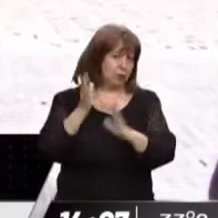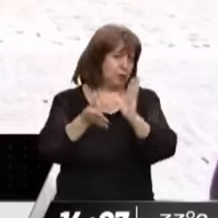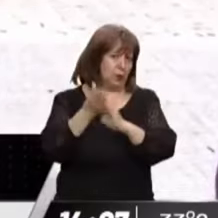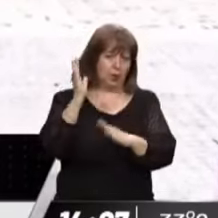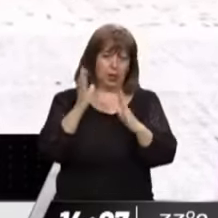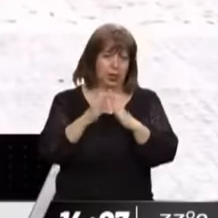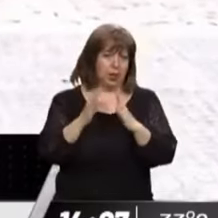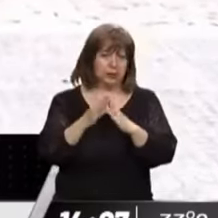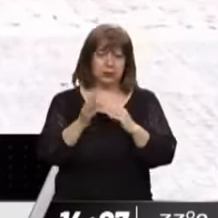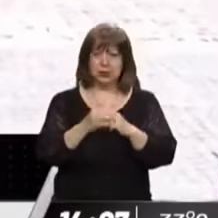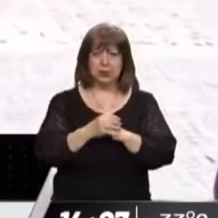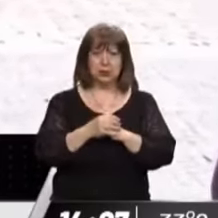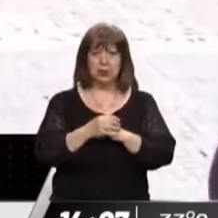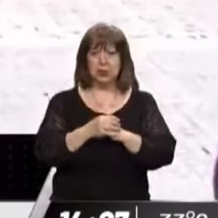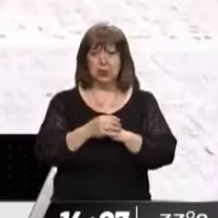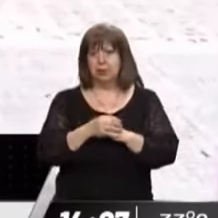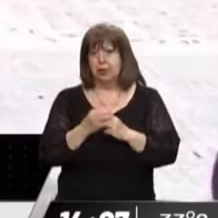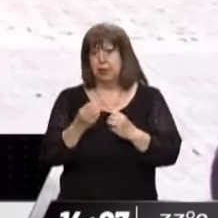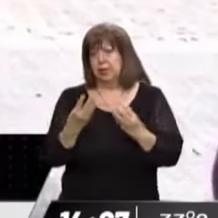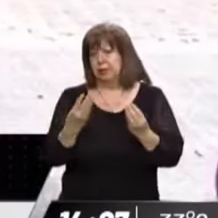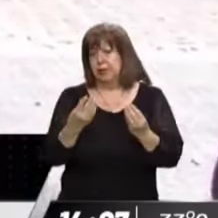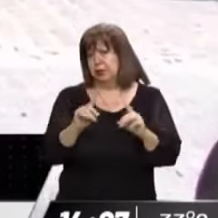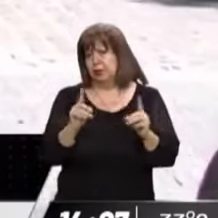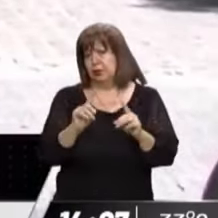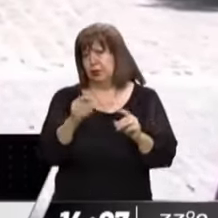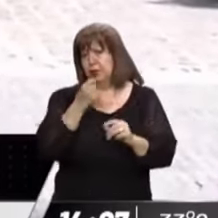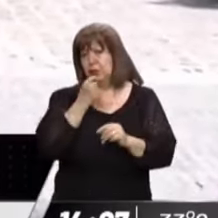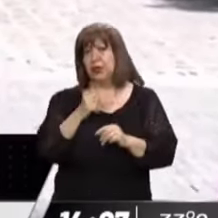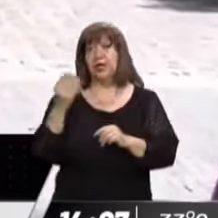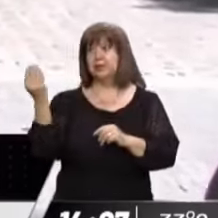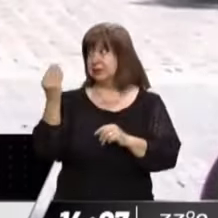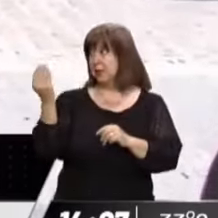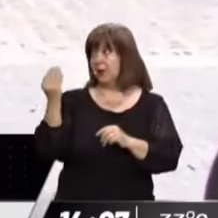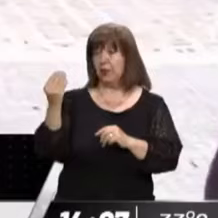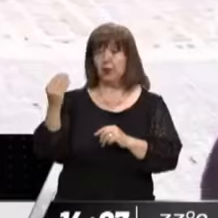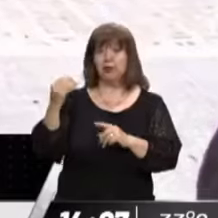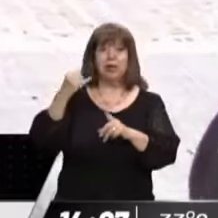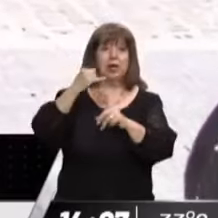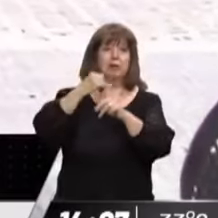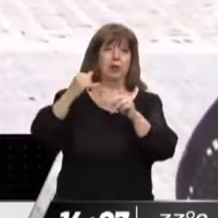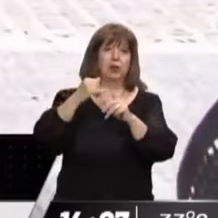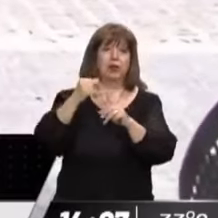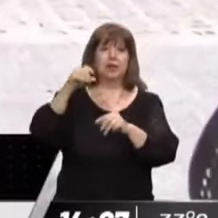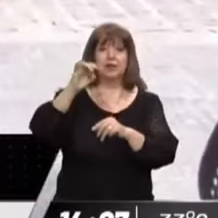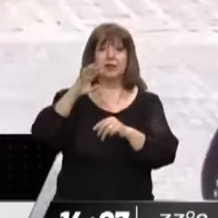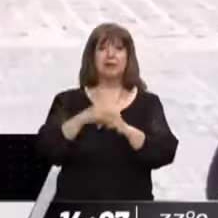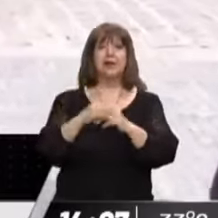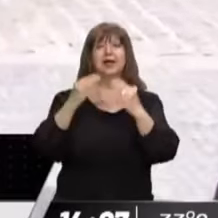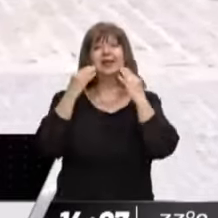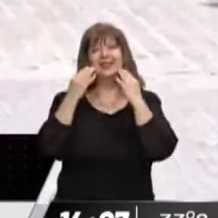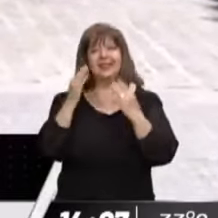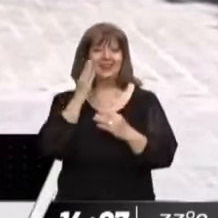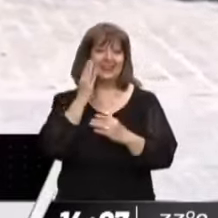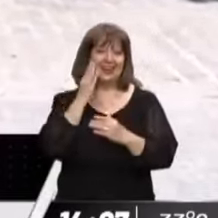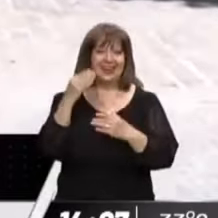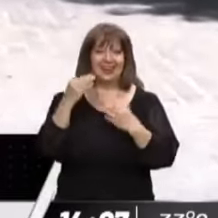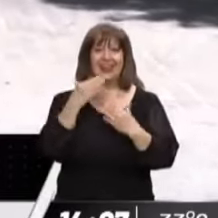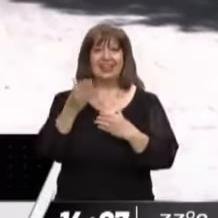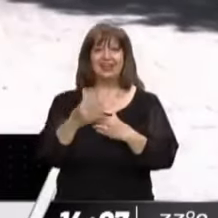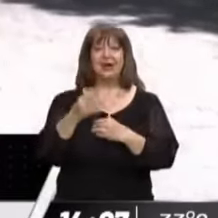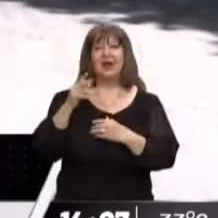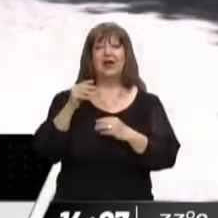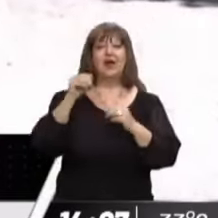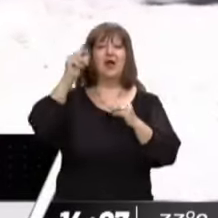es cuestión de pasarla mal. Exacto. No, y el sábado, viste que dice, el mediodía nada más. Siempre es lindo verte, siempre es Bueno, lindo Julián, charlar con vos. que Dios te